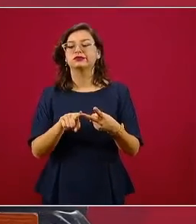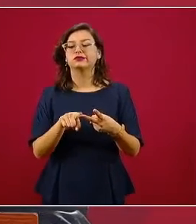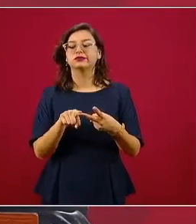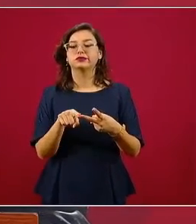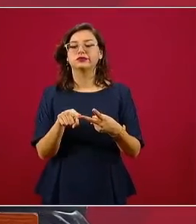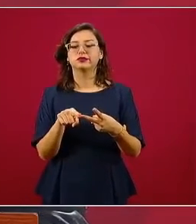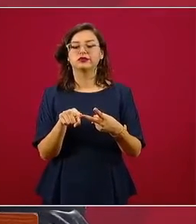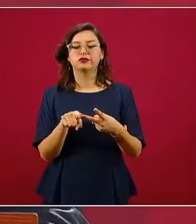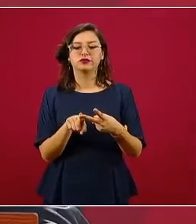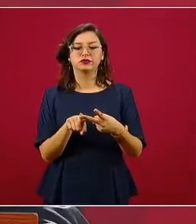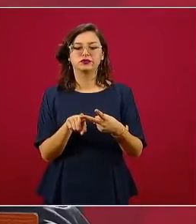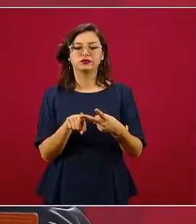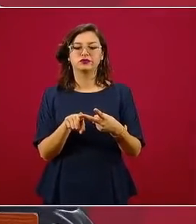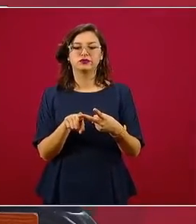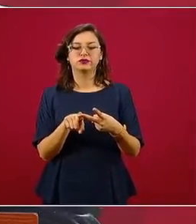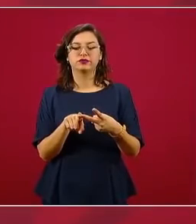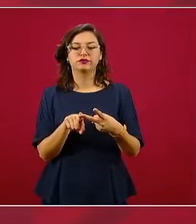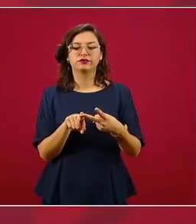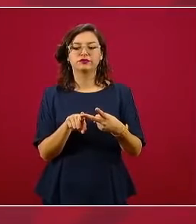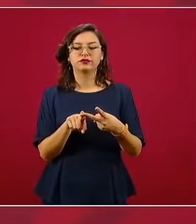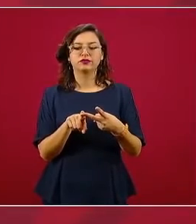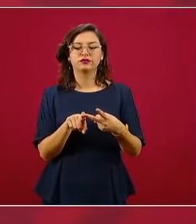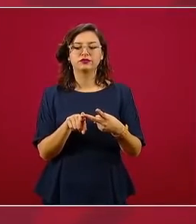que tenemos